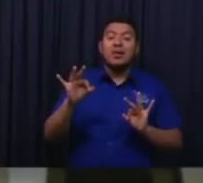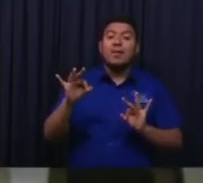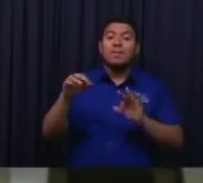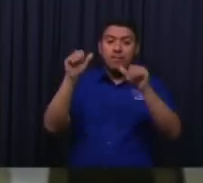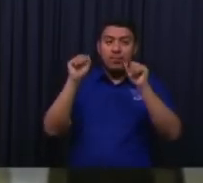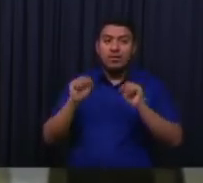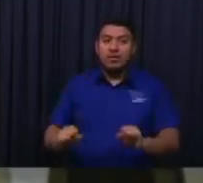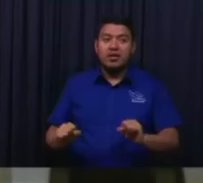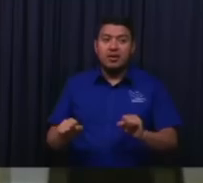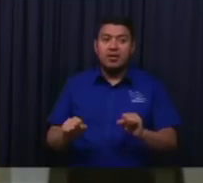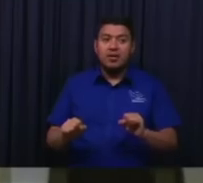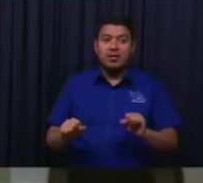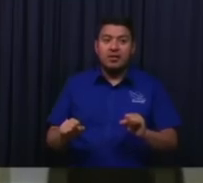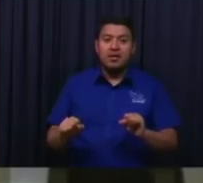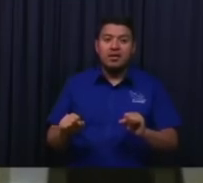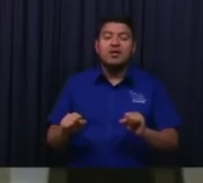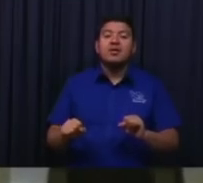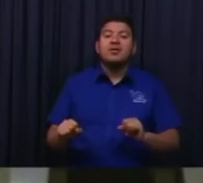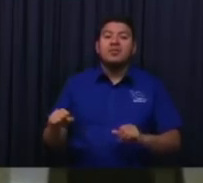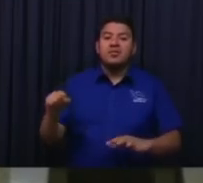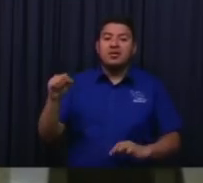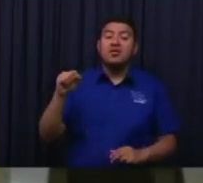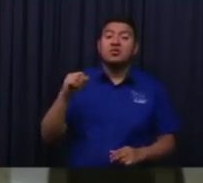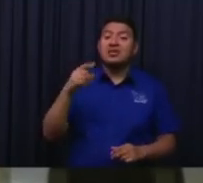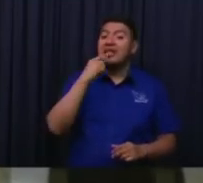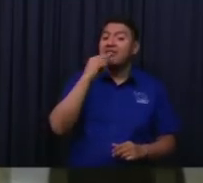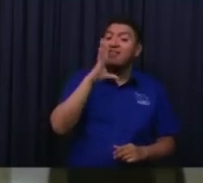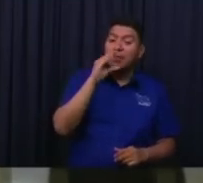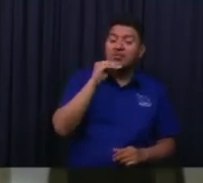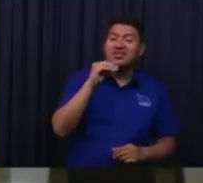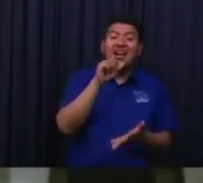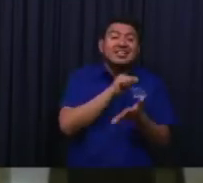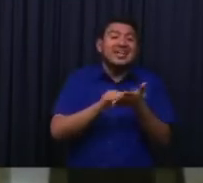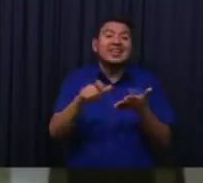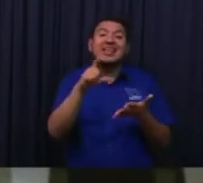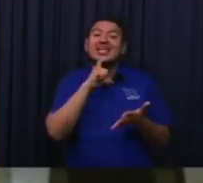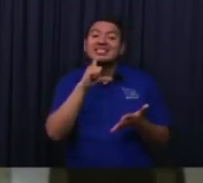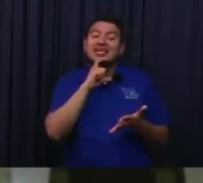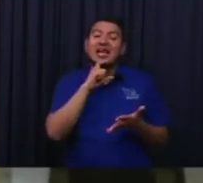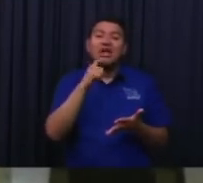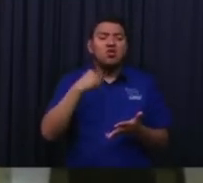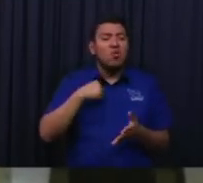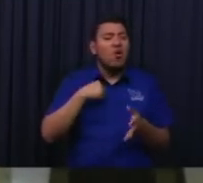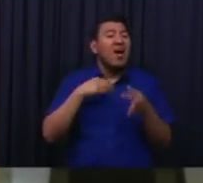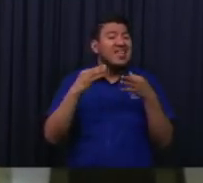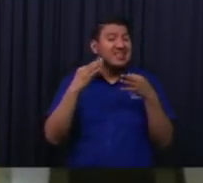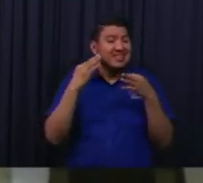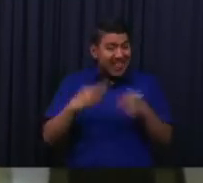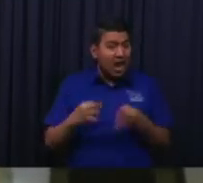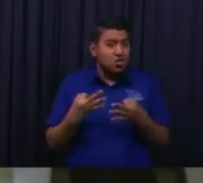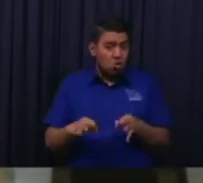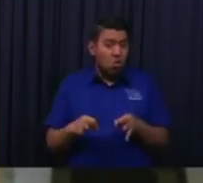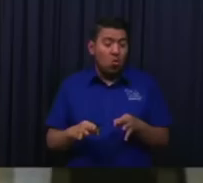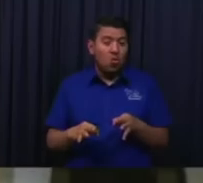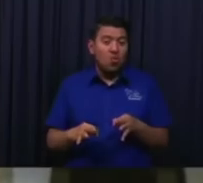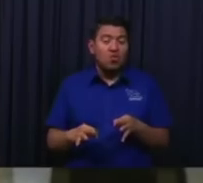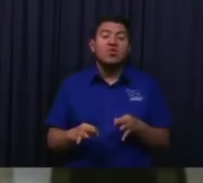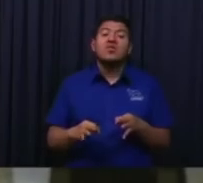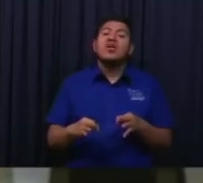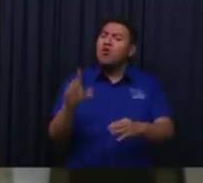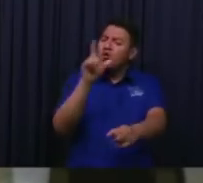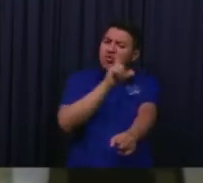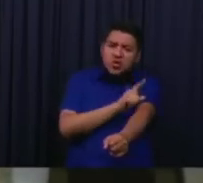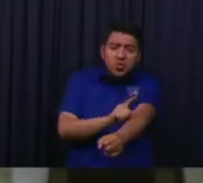hacerlo. Y cuando nos dirigimos a la Santa Cena, yo procuro por todos los medios de seguir